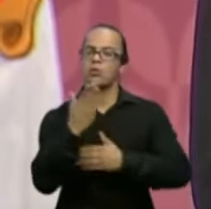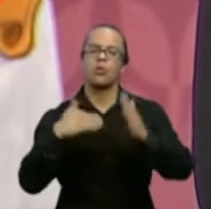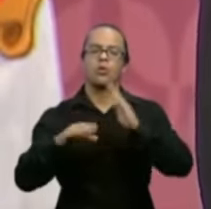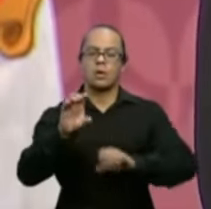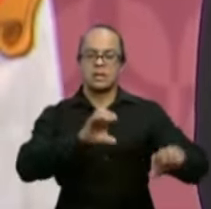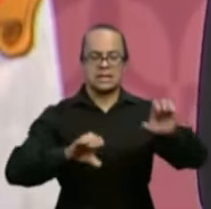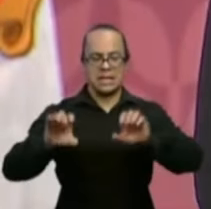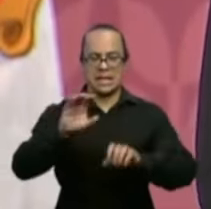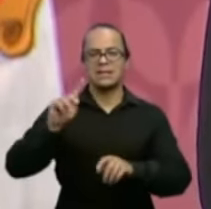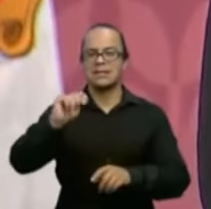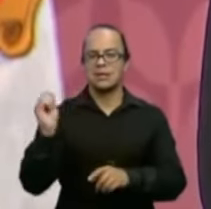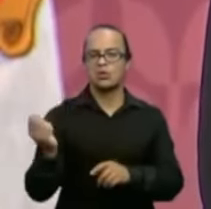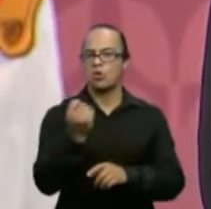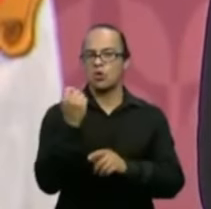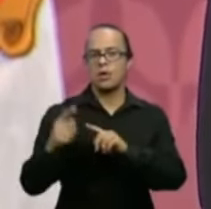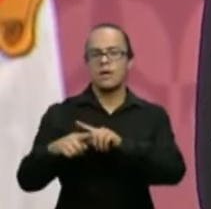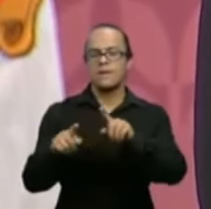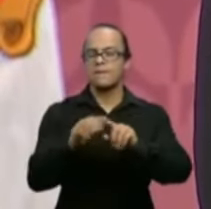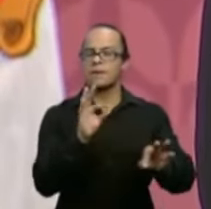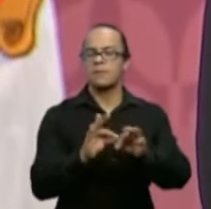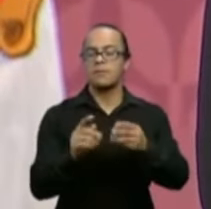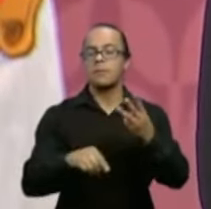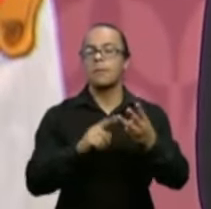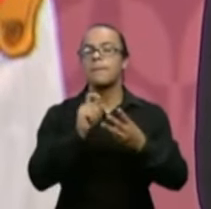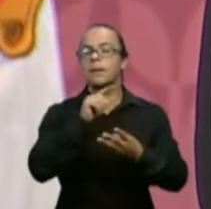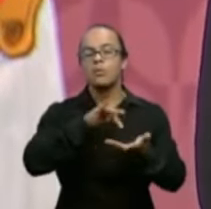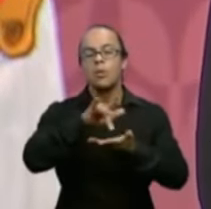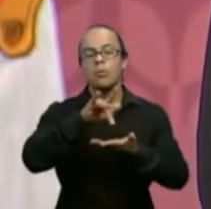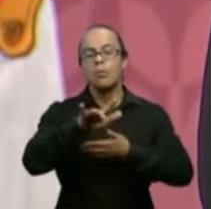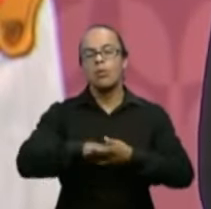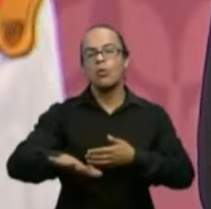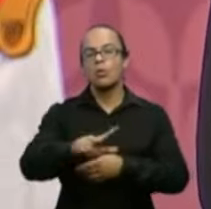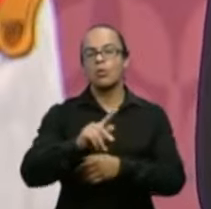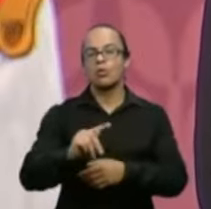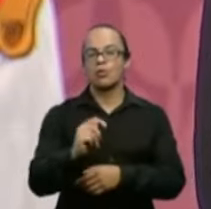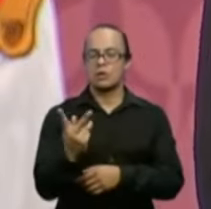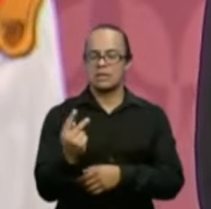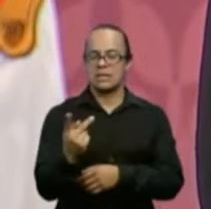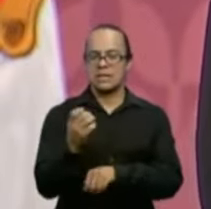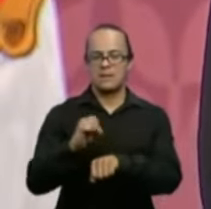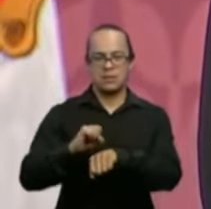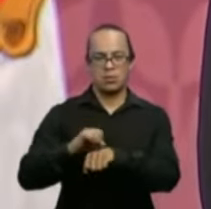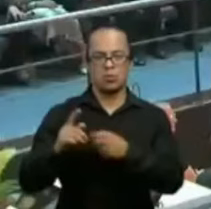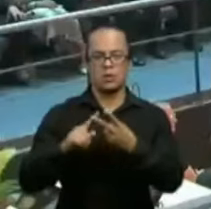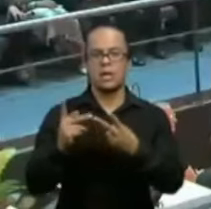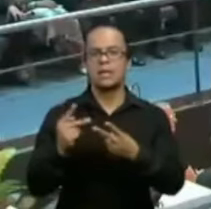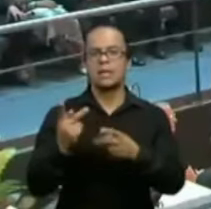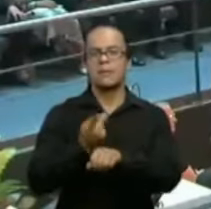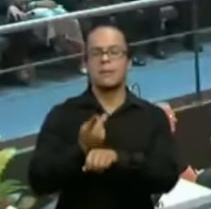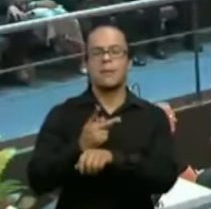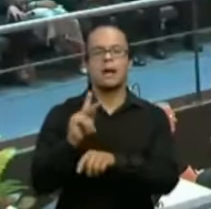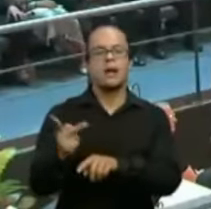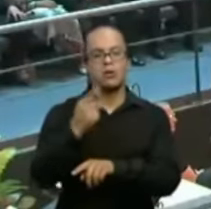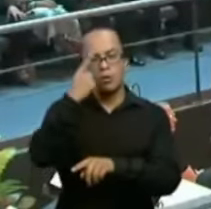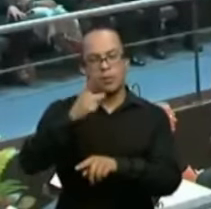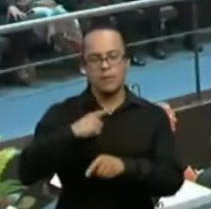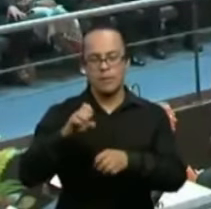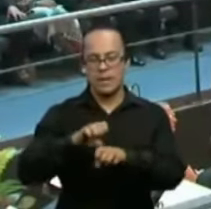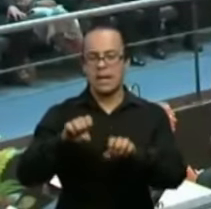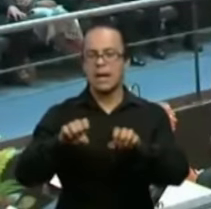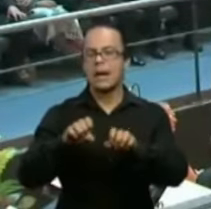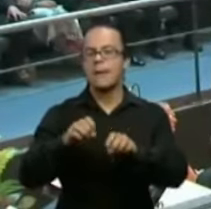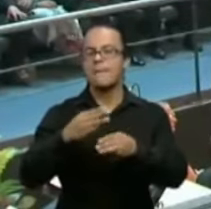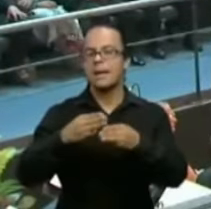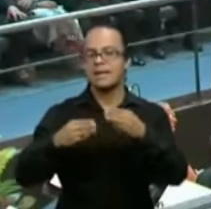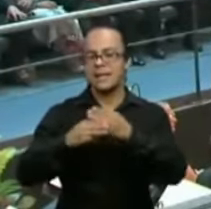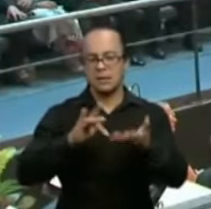ciencias y tecnología. Apoyaremos a las telesecundarias y telebachilleratos en mejorar sus equipos y